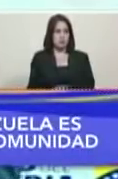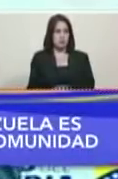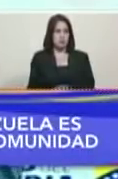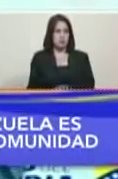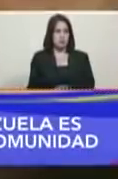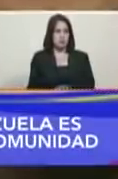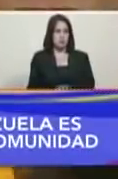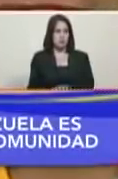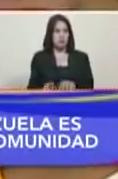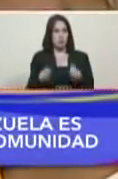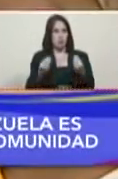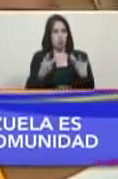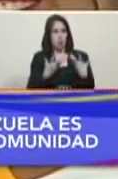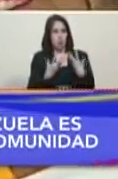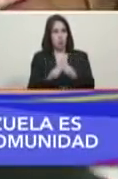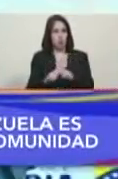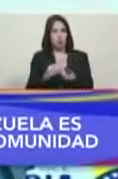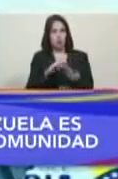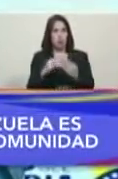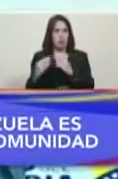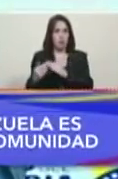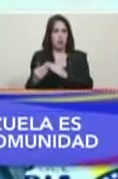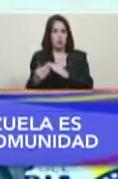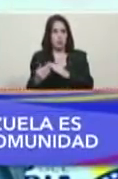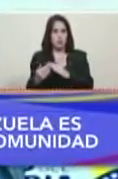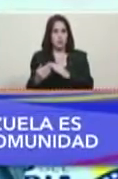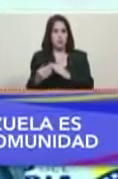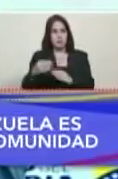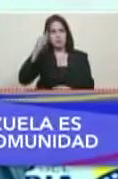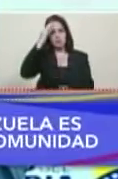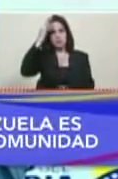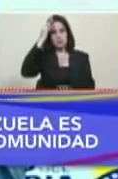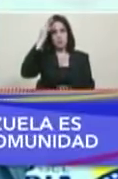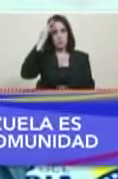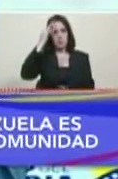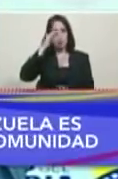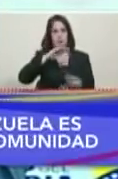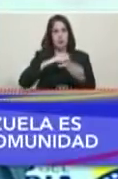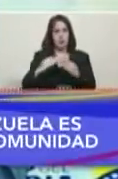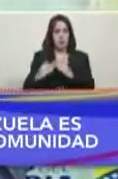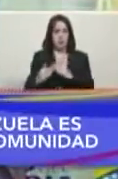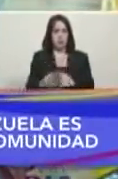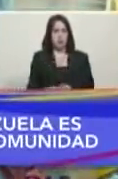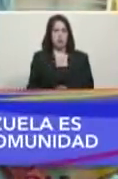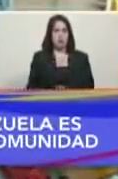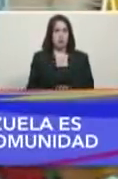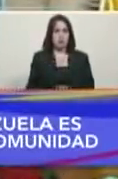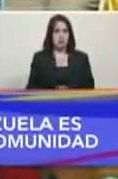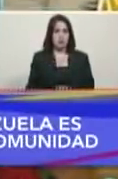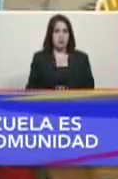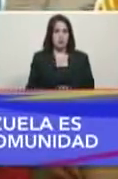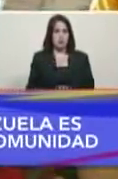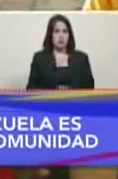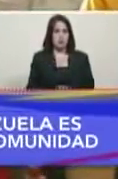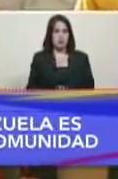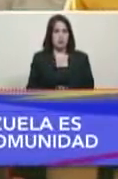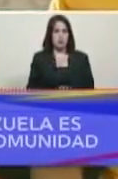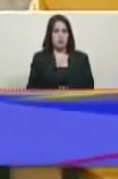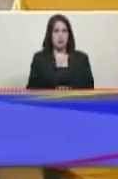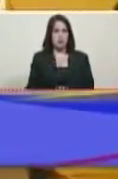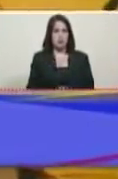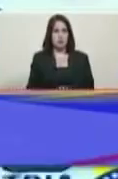junto a la comunidad, junto al poder comunal, al consejo comunal, a la VC, a los CLAP, a las